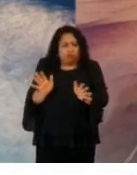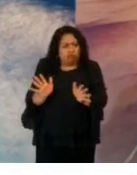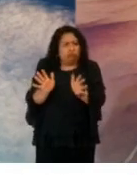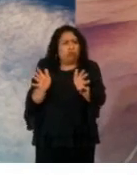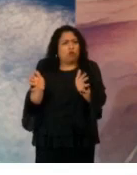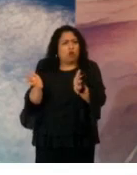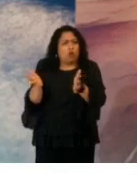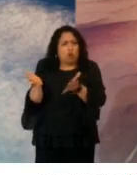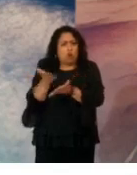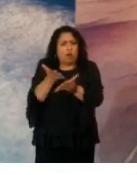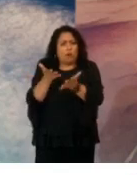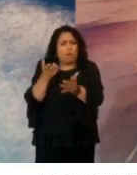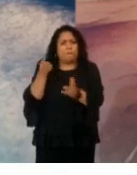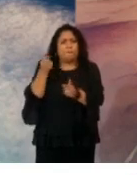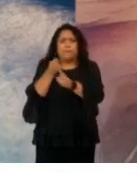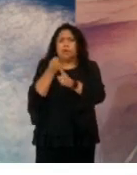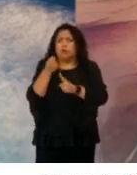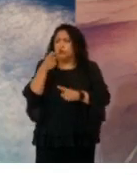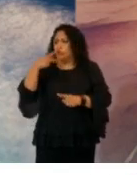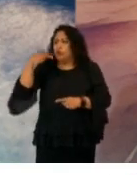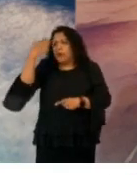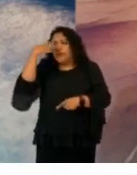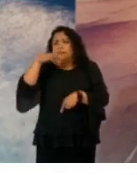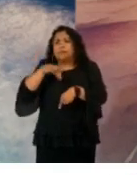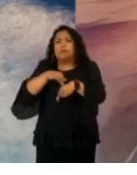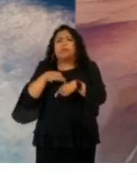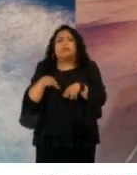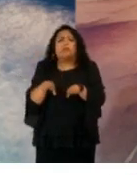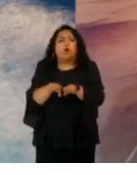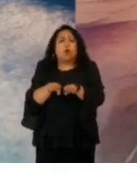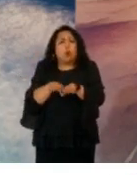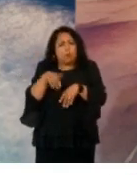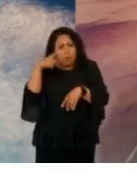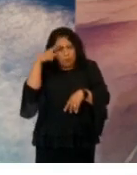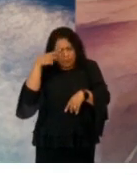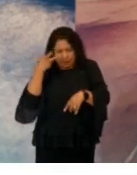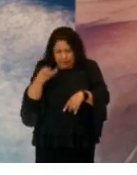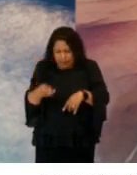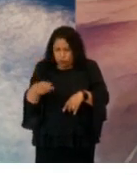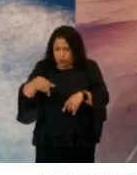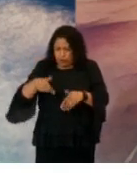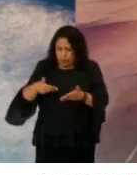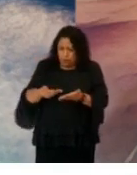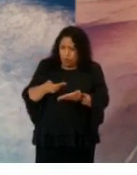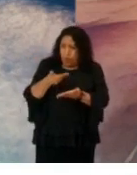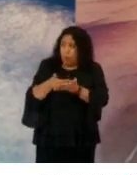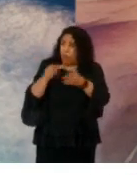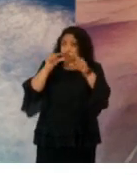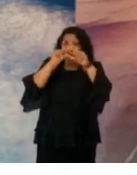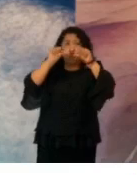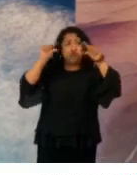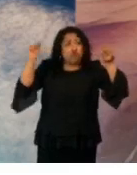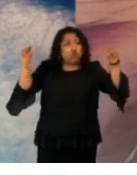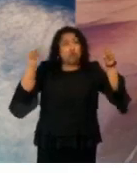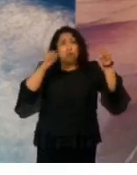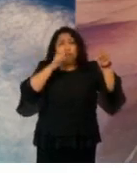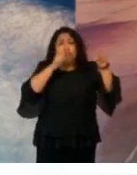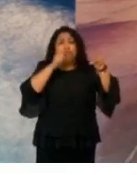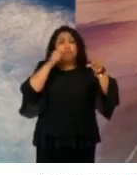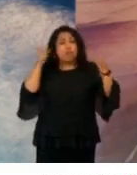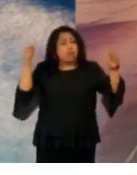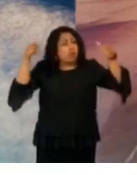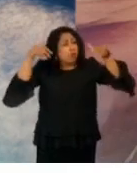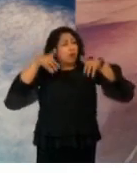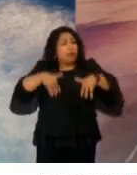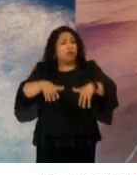con impacto? Desde la experiencia de ustedes. ¿Cómo lo hacemos para que esto que está propuesto aquí en el eslogan del encuentro se haga carne